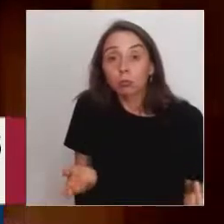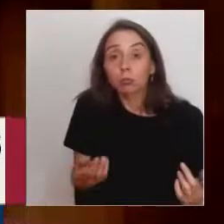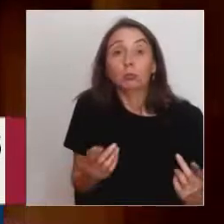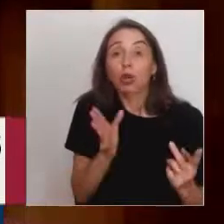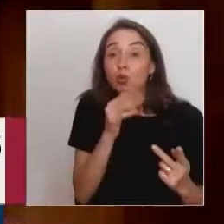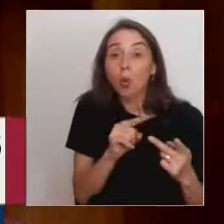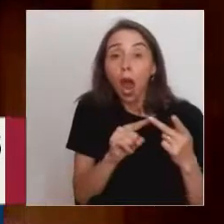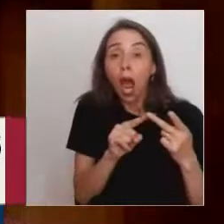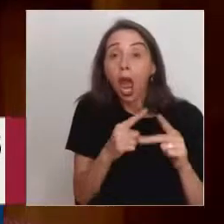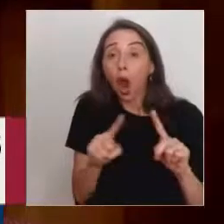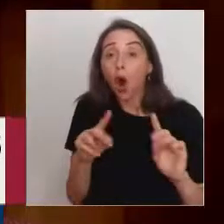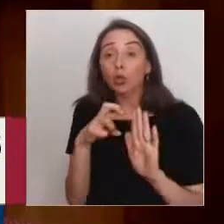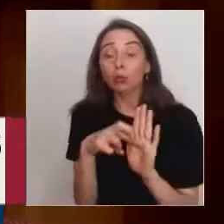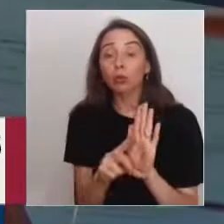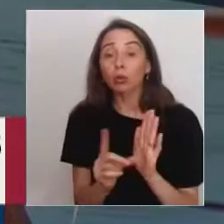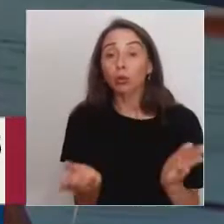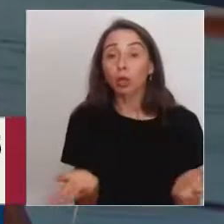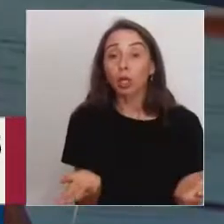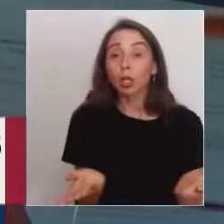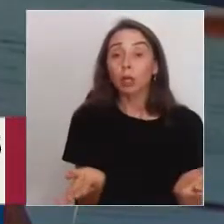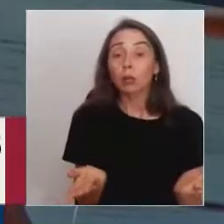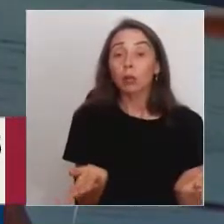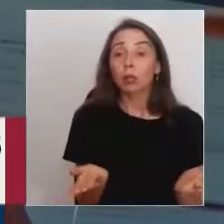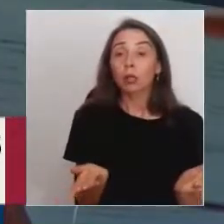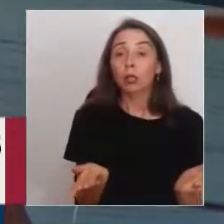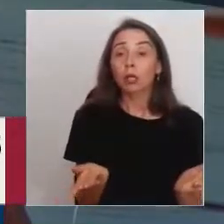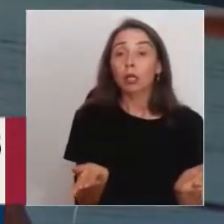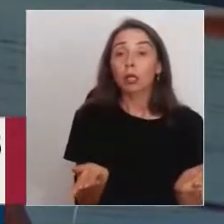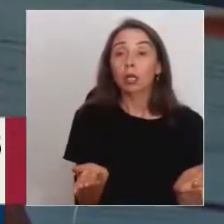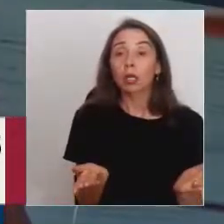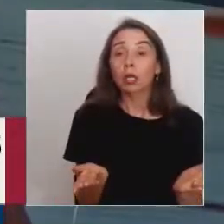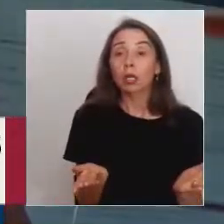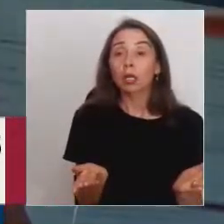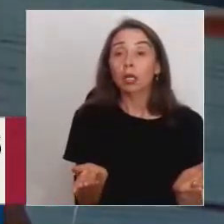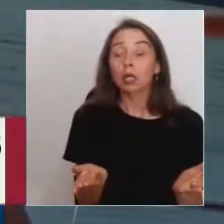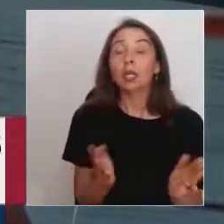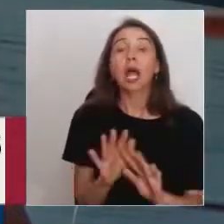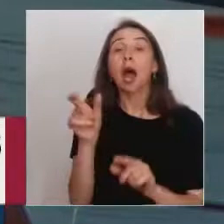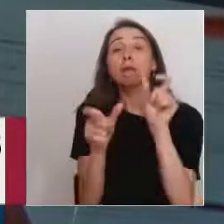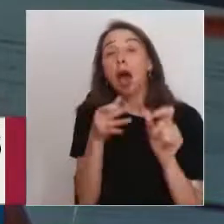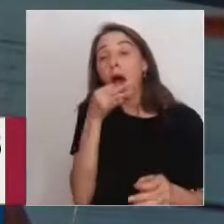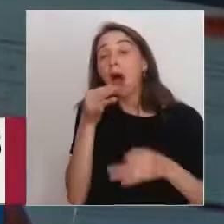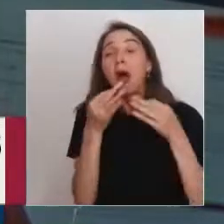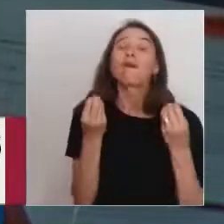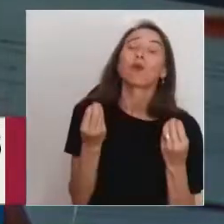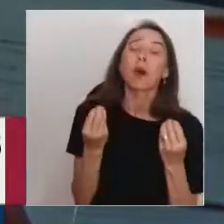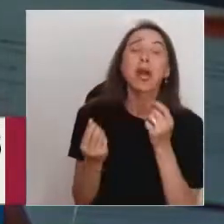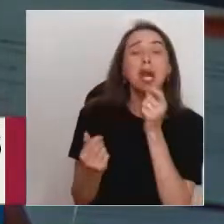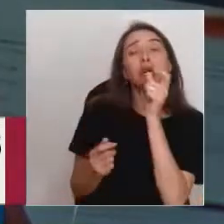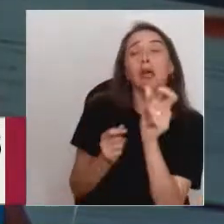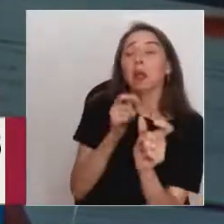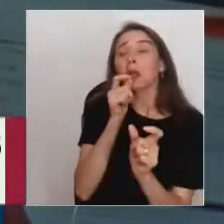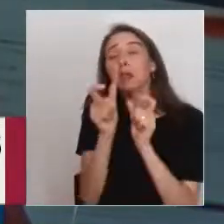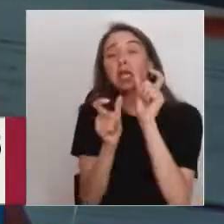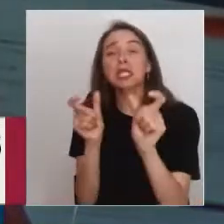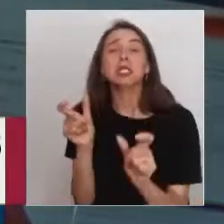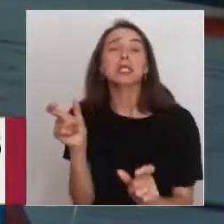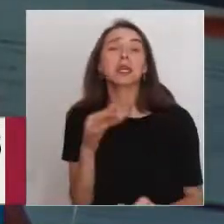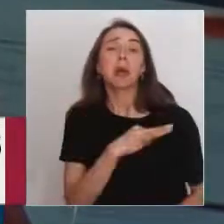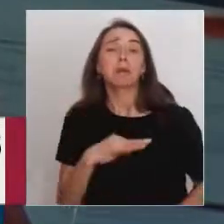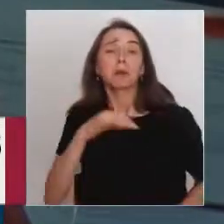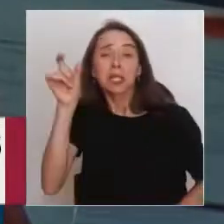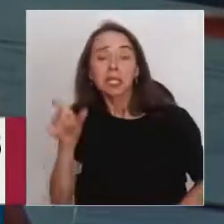sino más bien buenas intenciones y palabras por parte de ministerios en un proyecto en concreto del ministerio